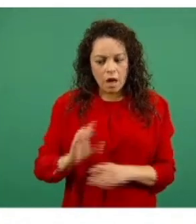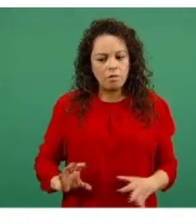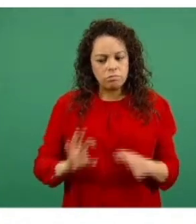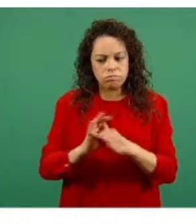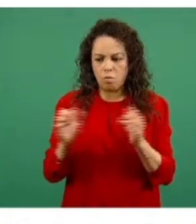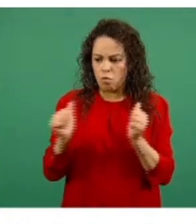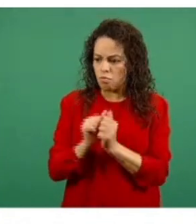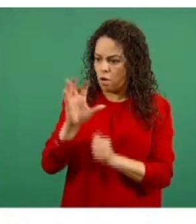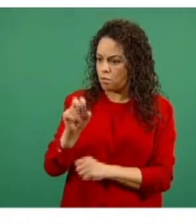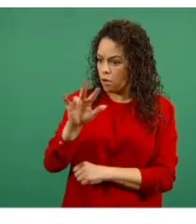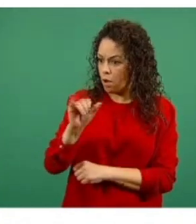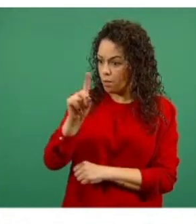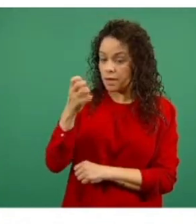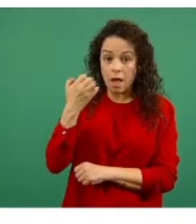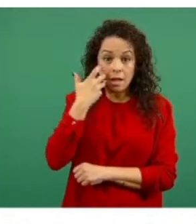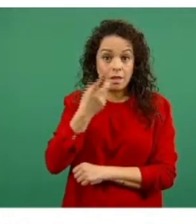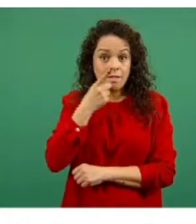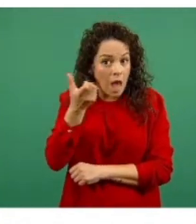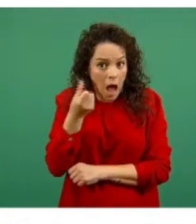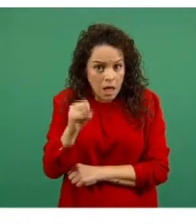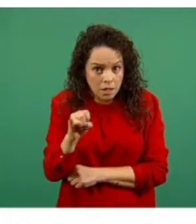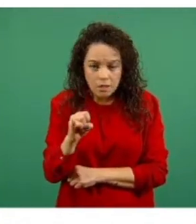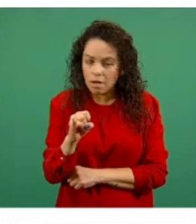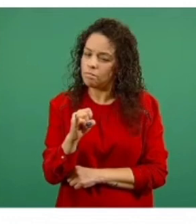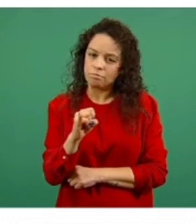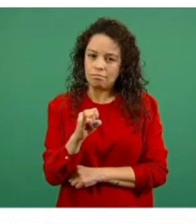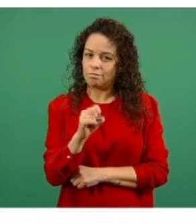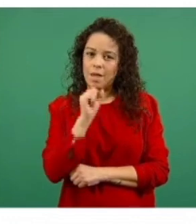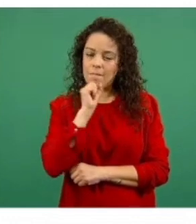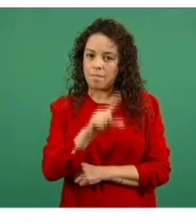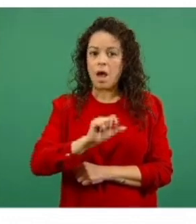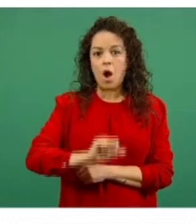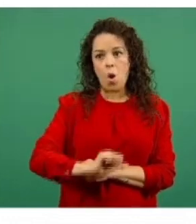se explican por COVID, sino también por otros